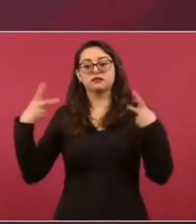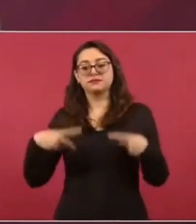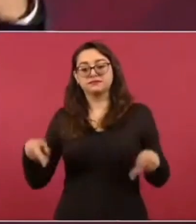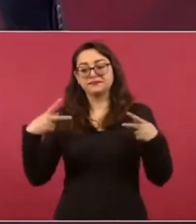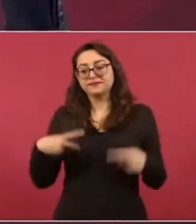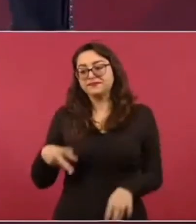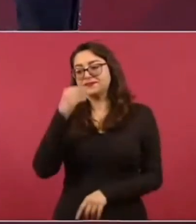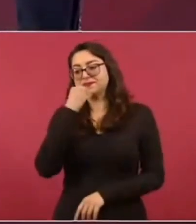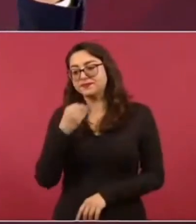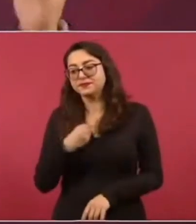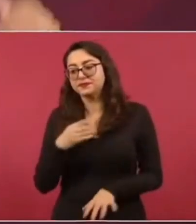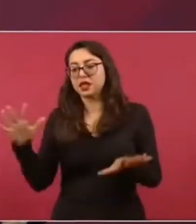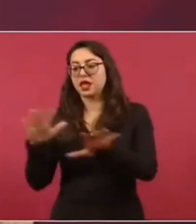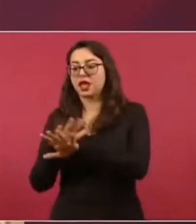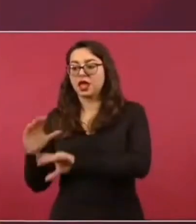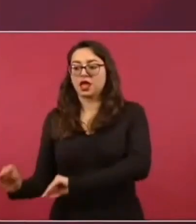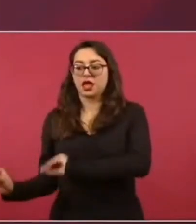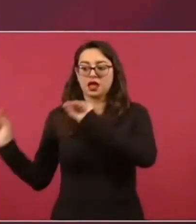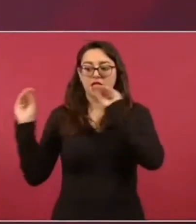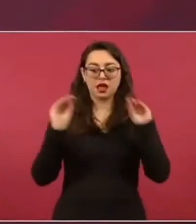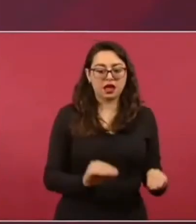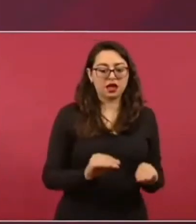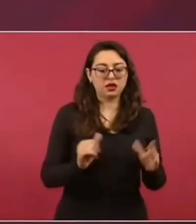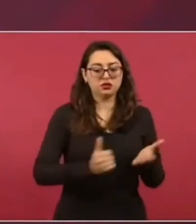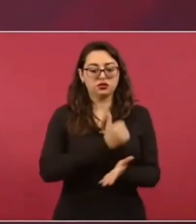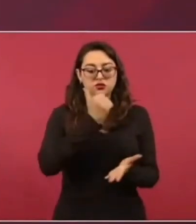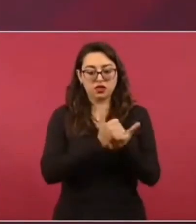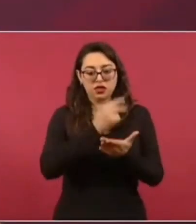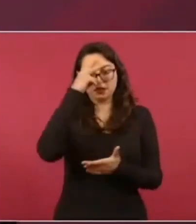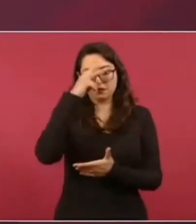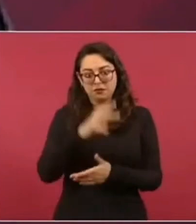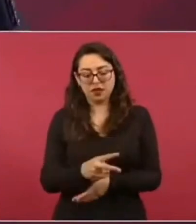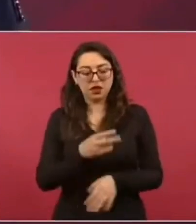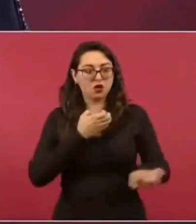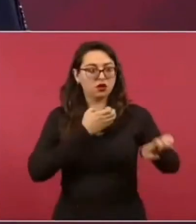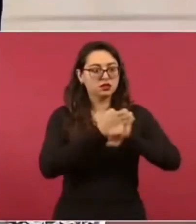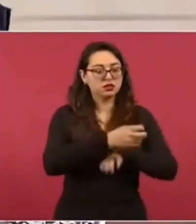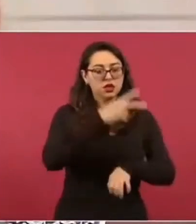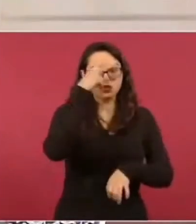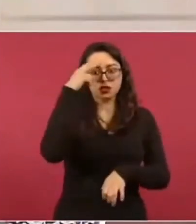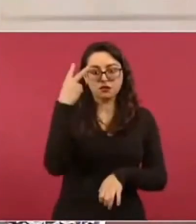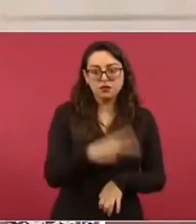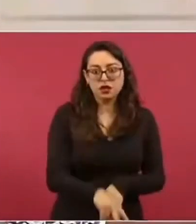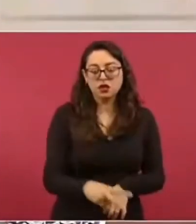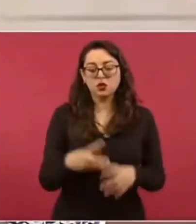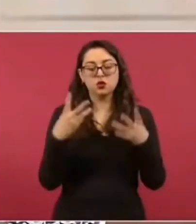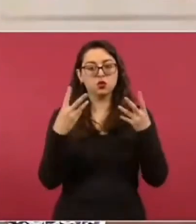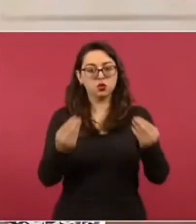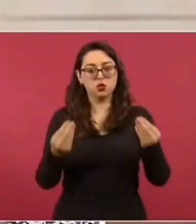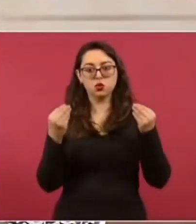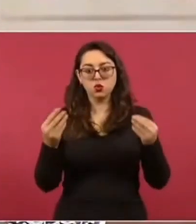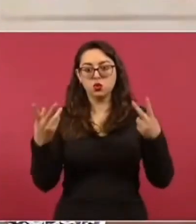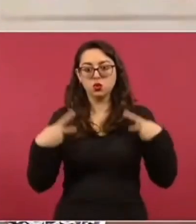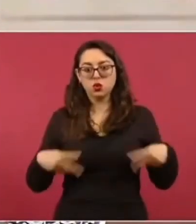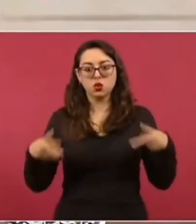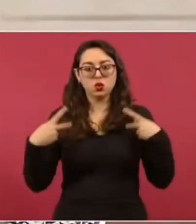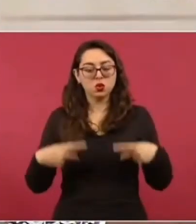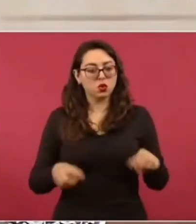El crecimiento en los últimos años en el Estado de México fue también desmedido.